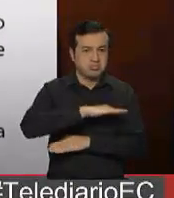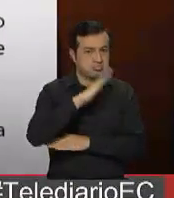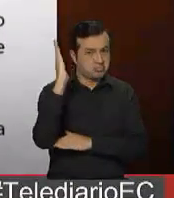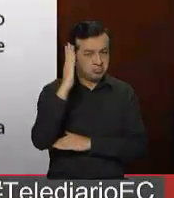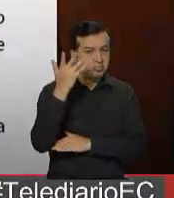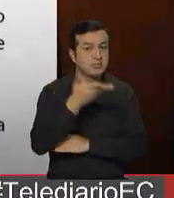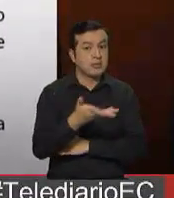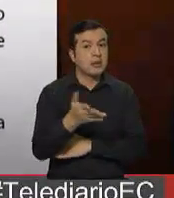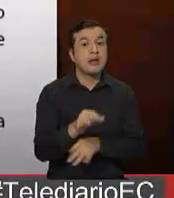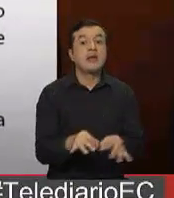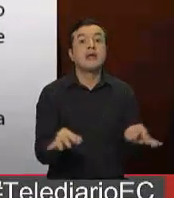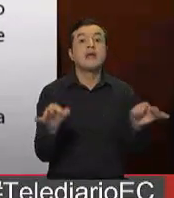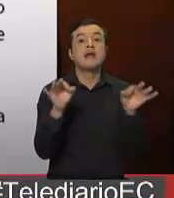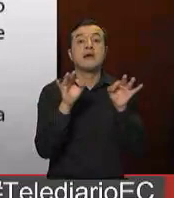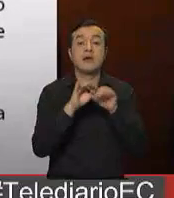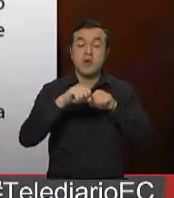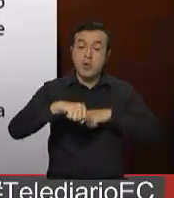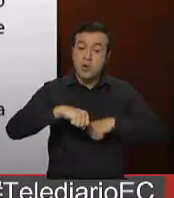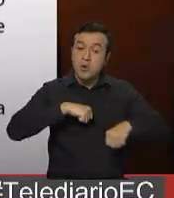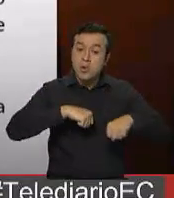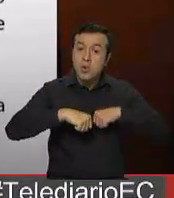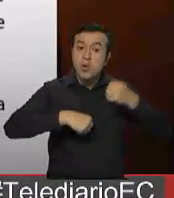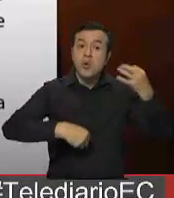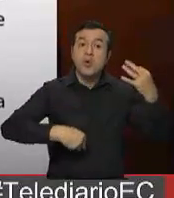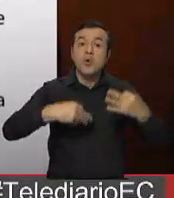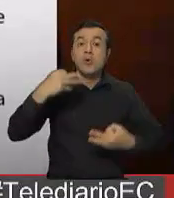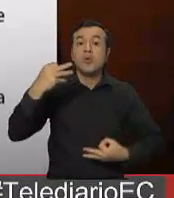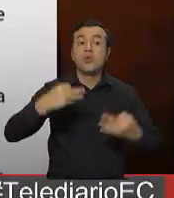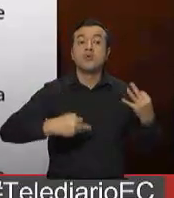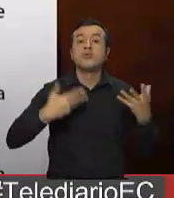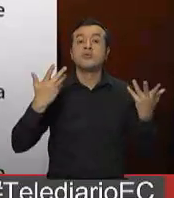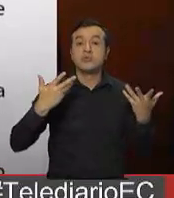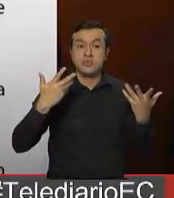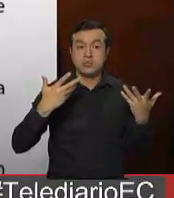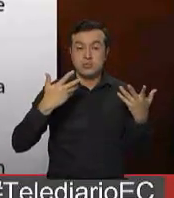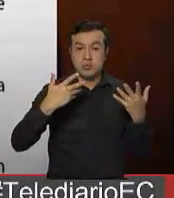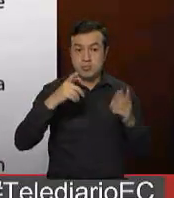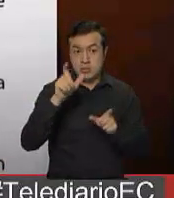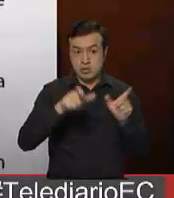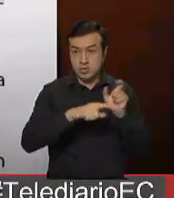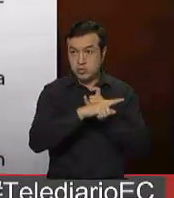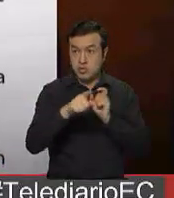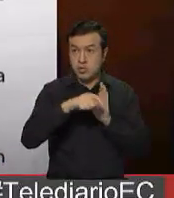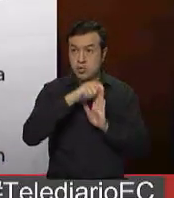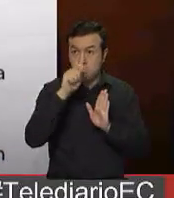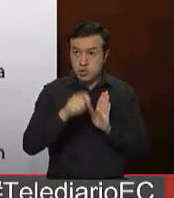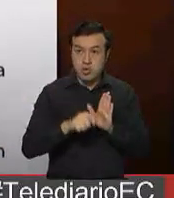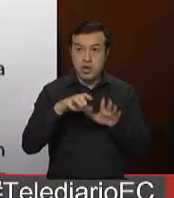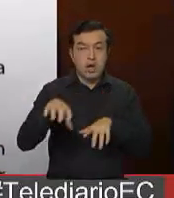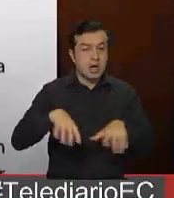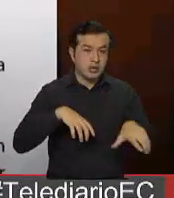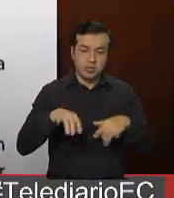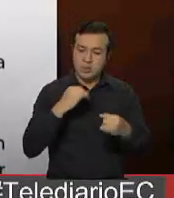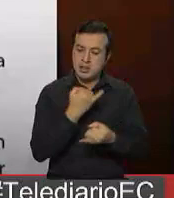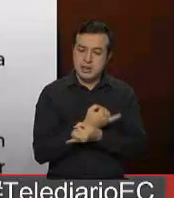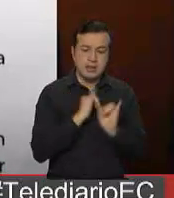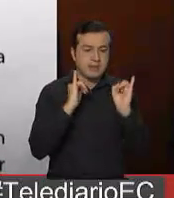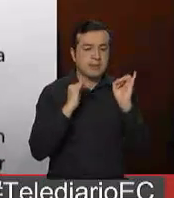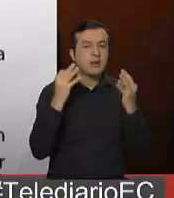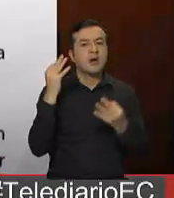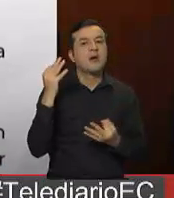es indispensable que las operaciones de justicia actúen o los operadores de justicia actúen con absoluta independencia